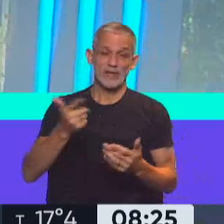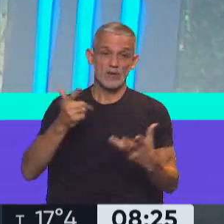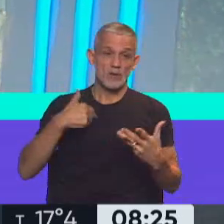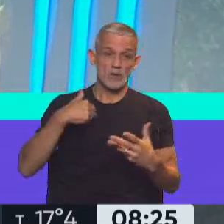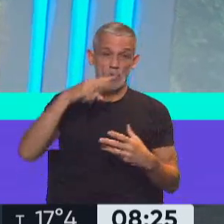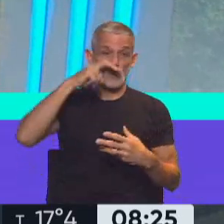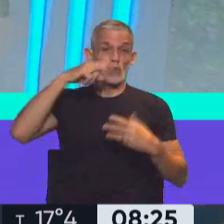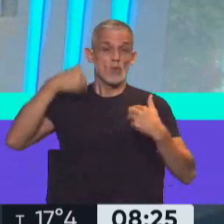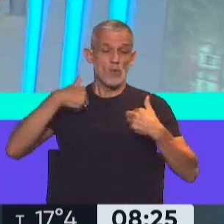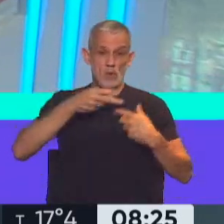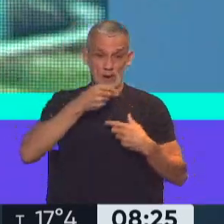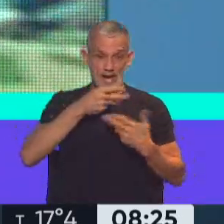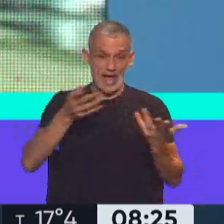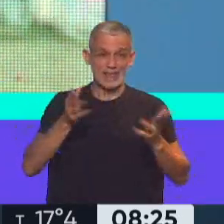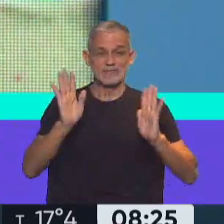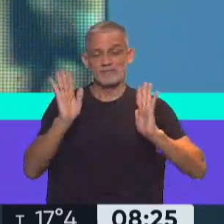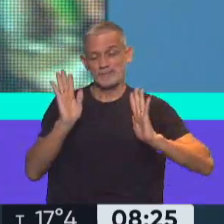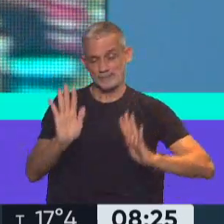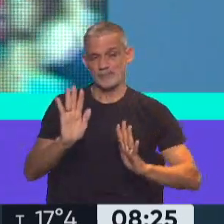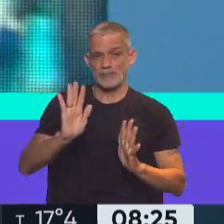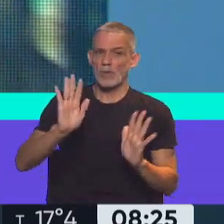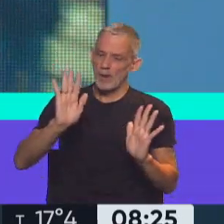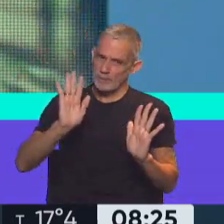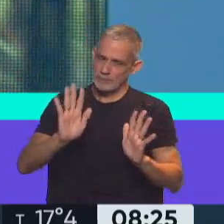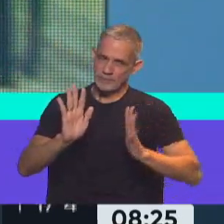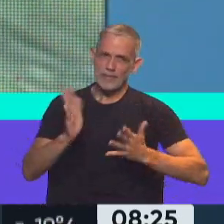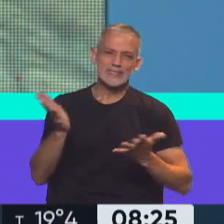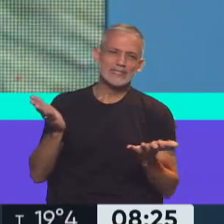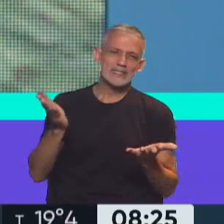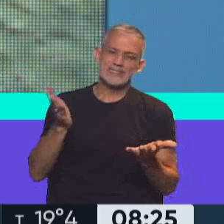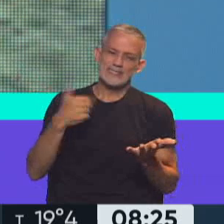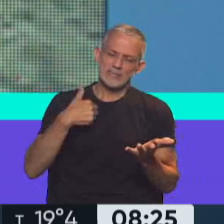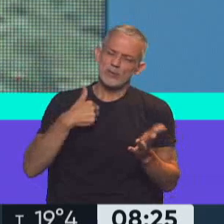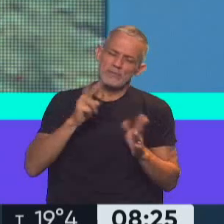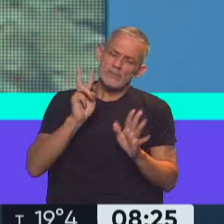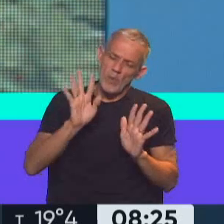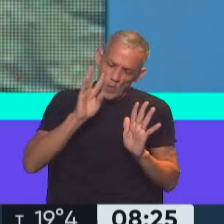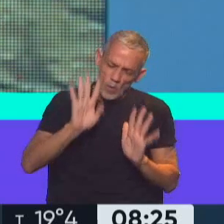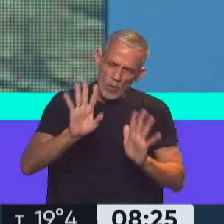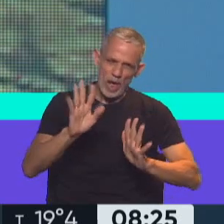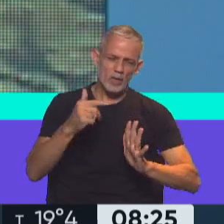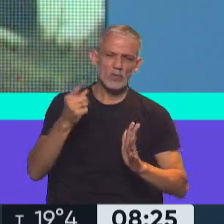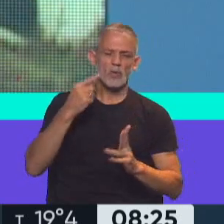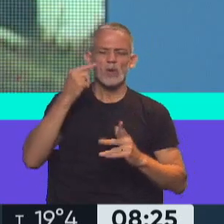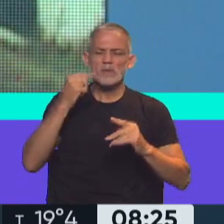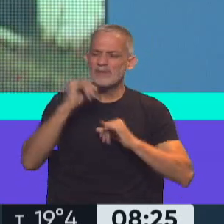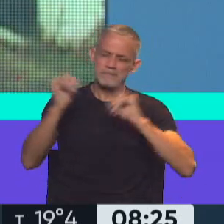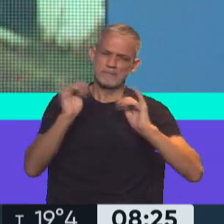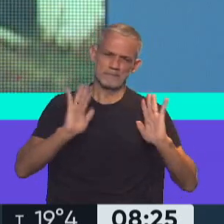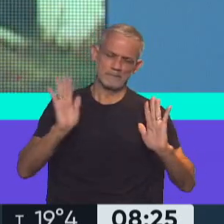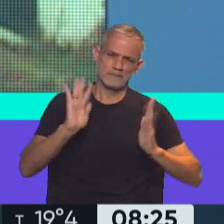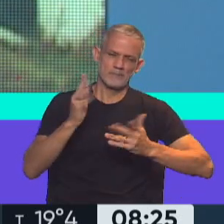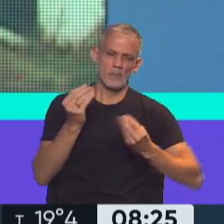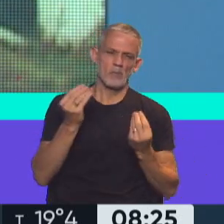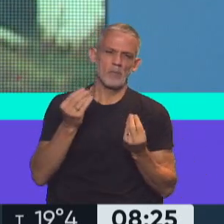vías respiratorias. Bueno, por eso yo sería como muy cauta en eso en cuanto a las manifestaciones clínicas,